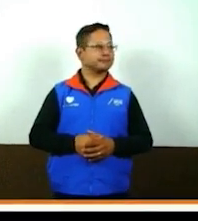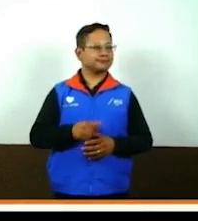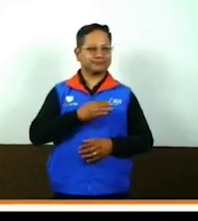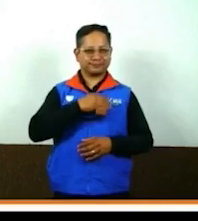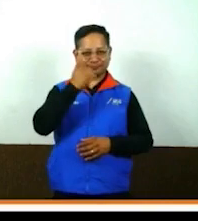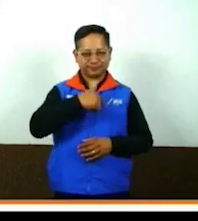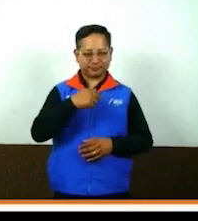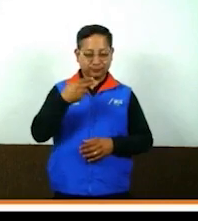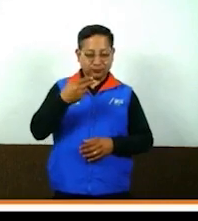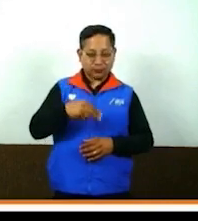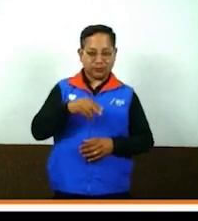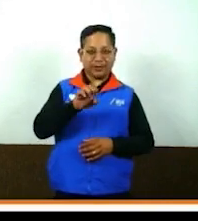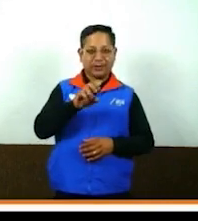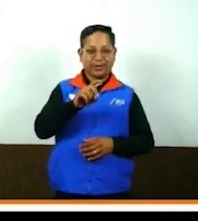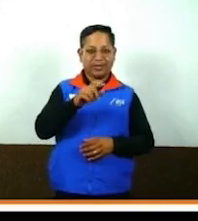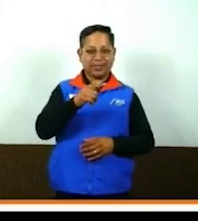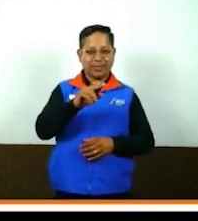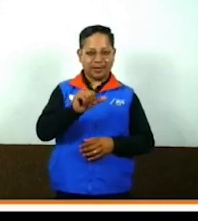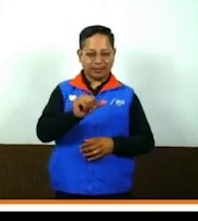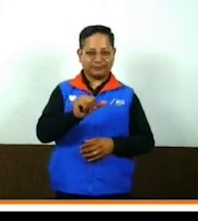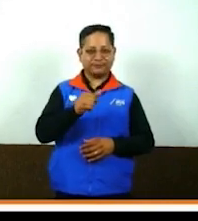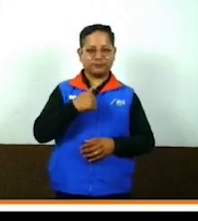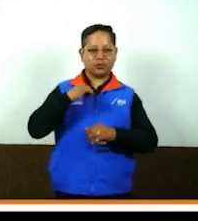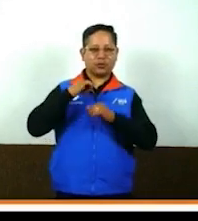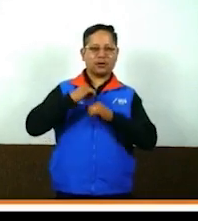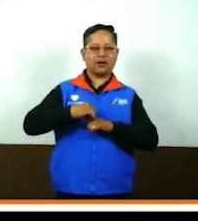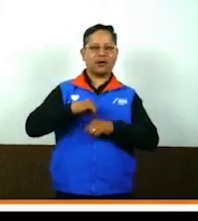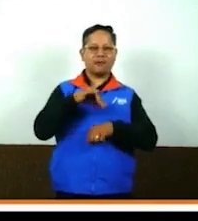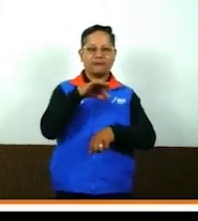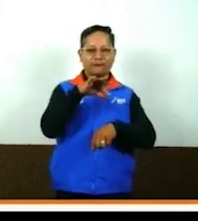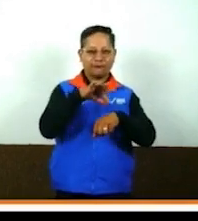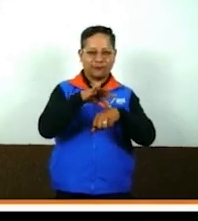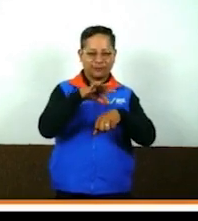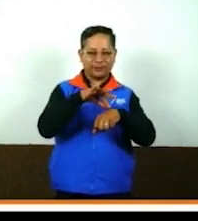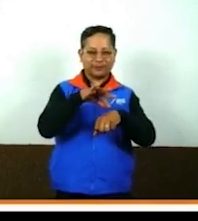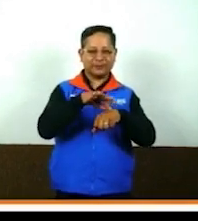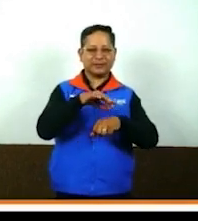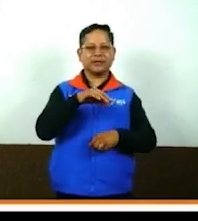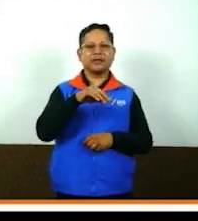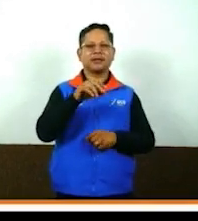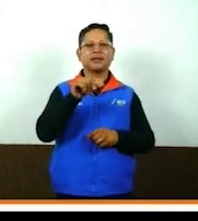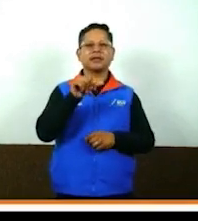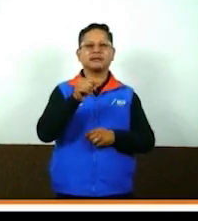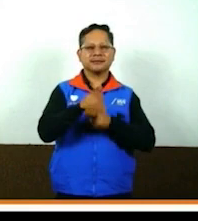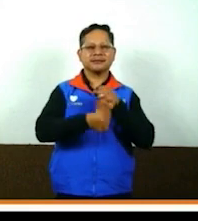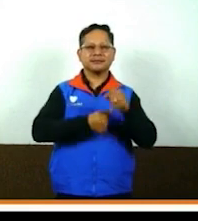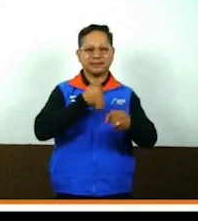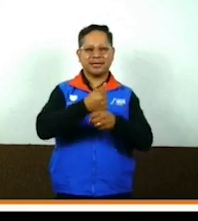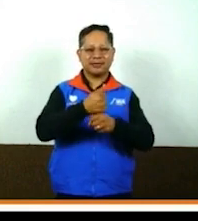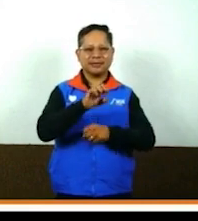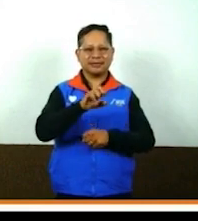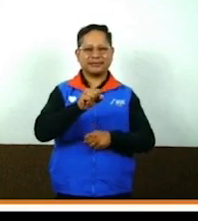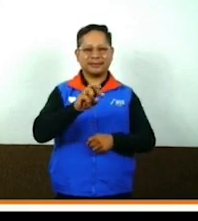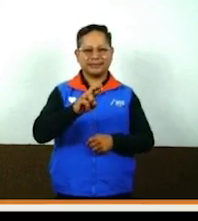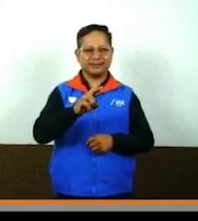Buenas noches, mi nombre es Edna Luna, representando a la farmacéutica IFA Celtic, 16 años del distintivo,